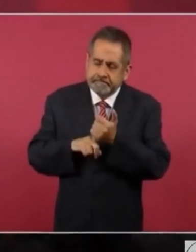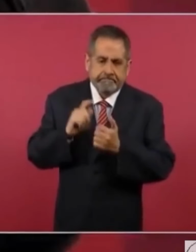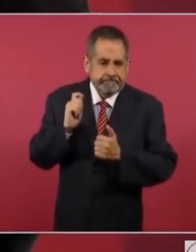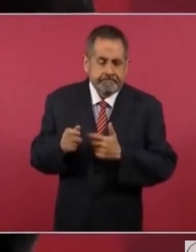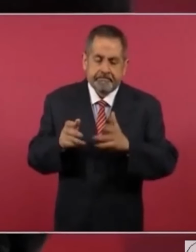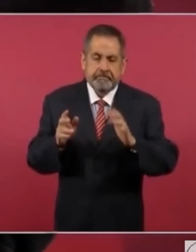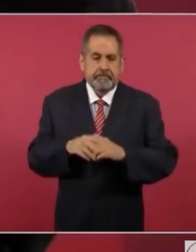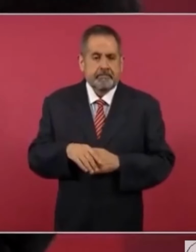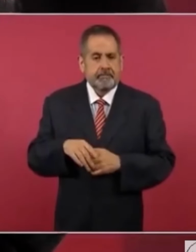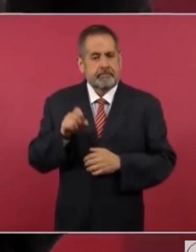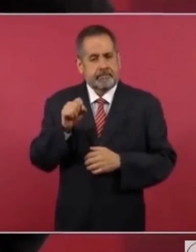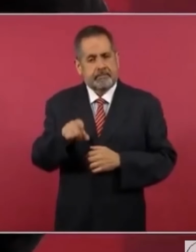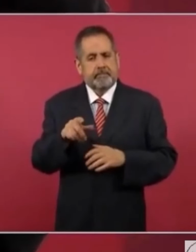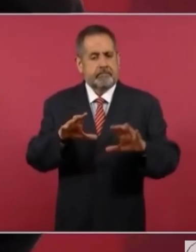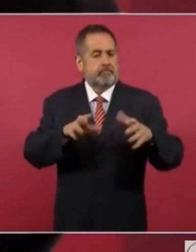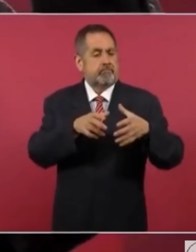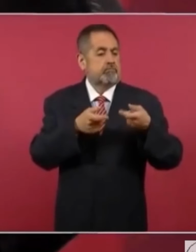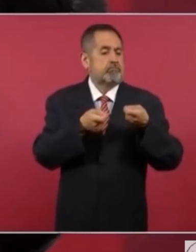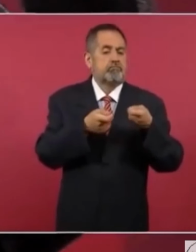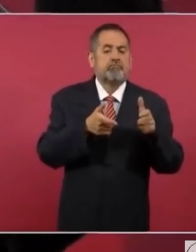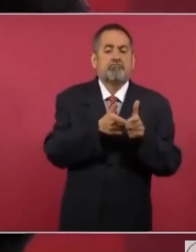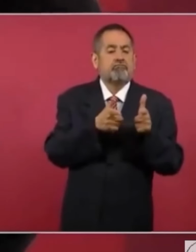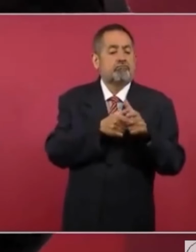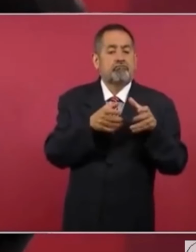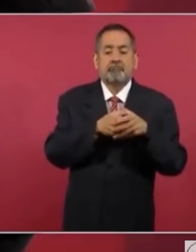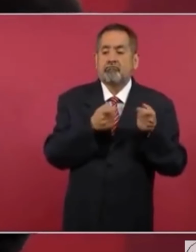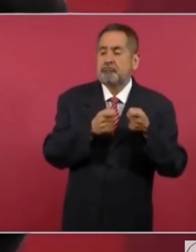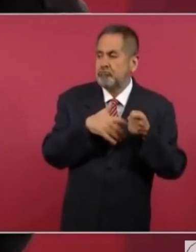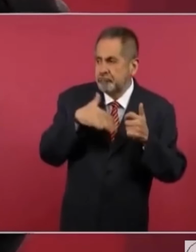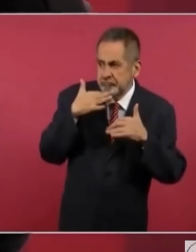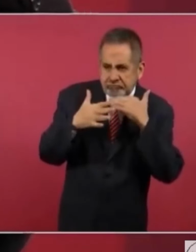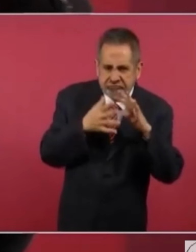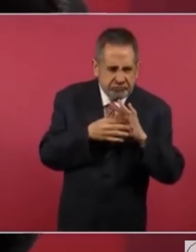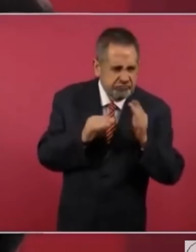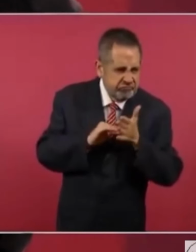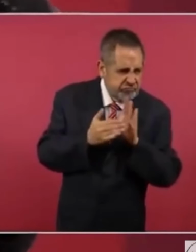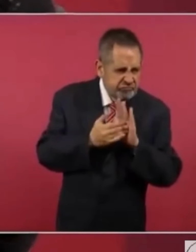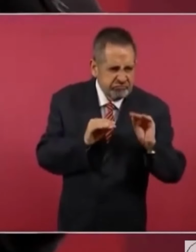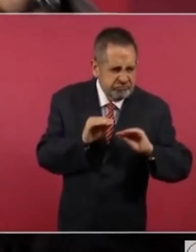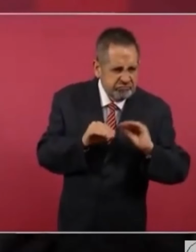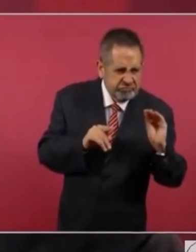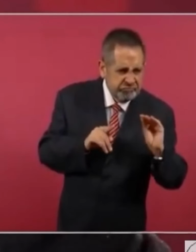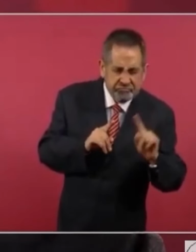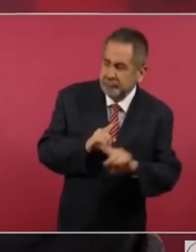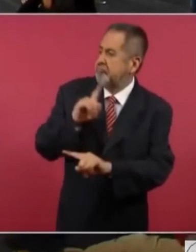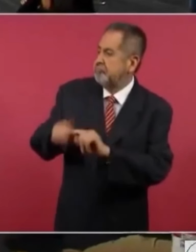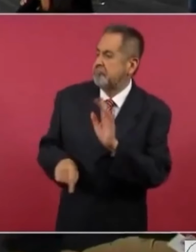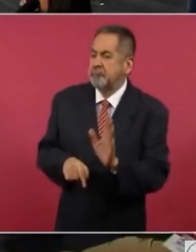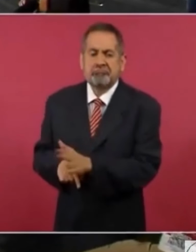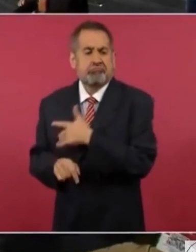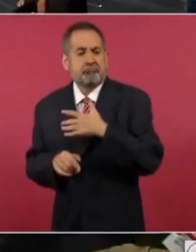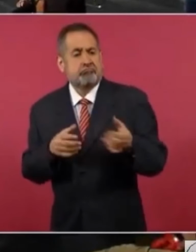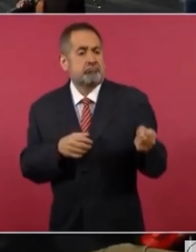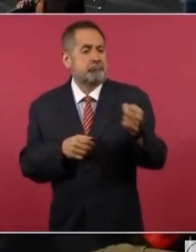los de la cúpula, los que hicieron sus enjuagues arriba